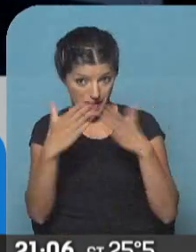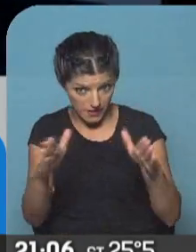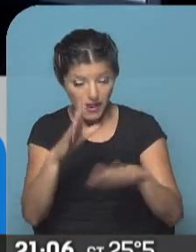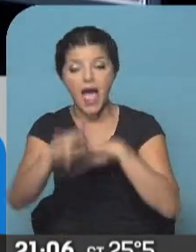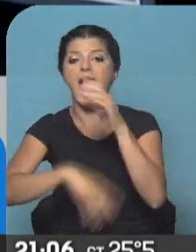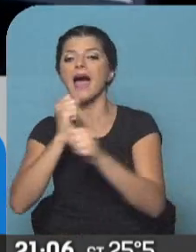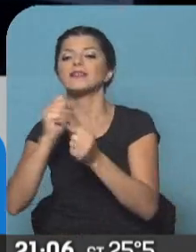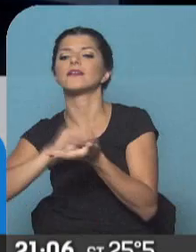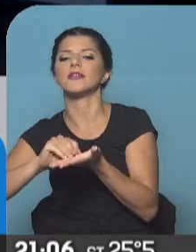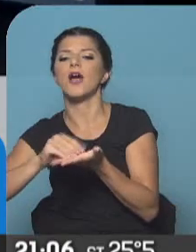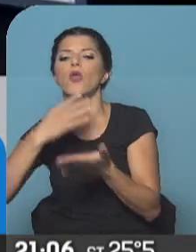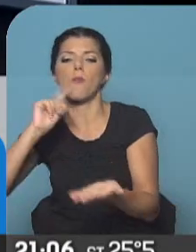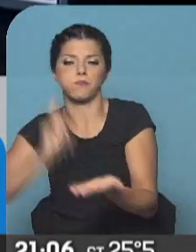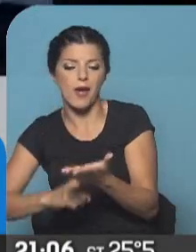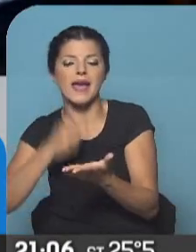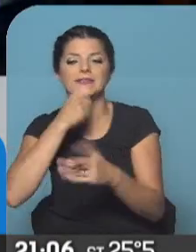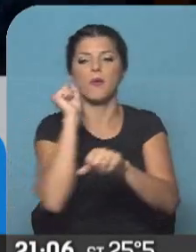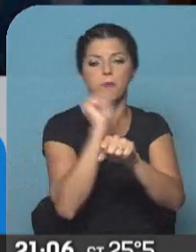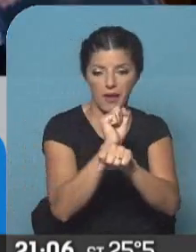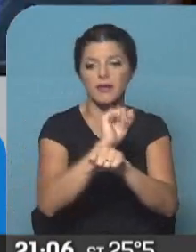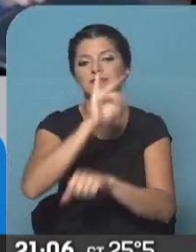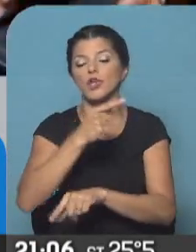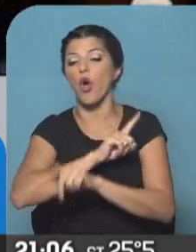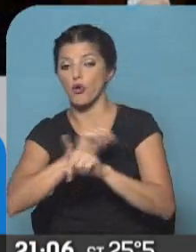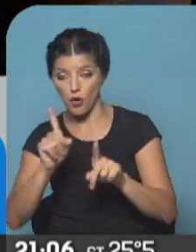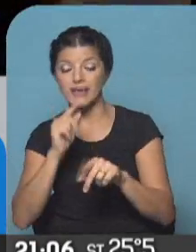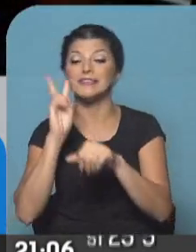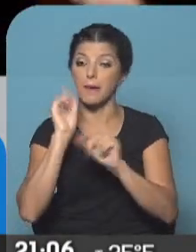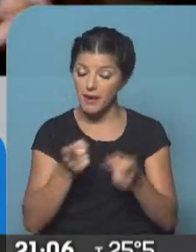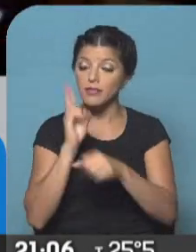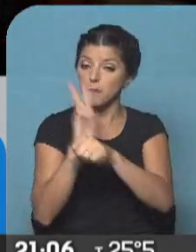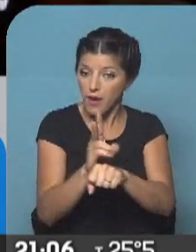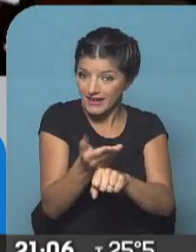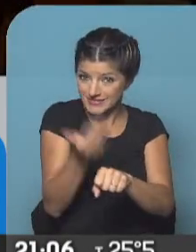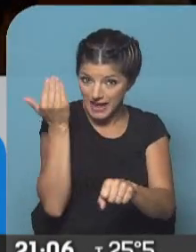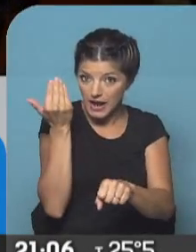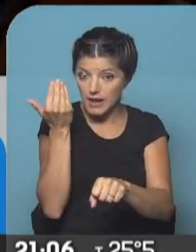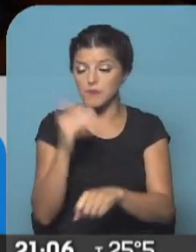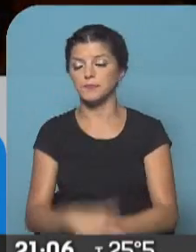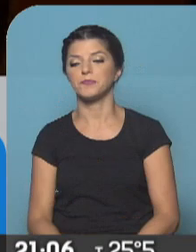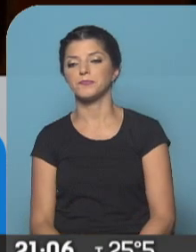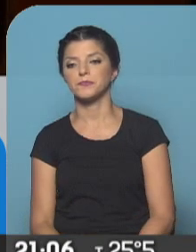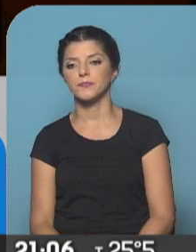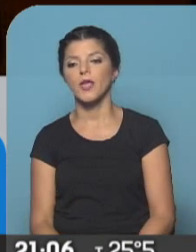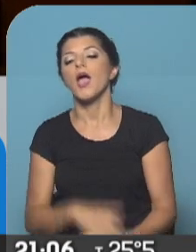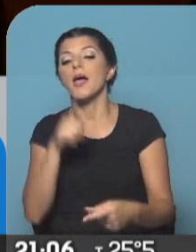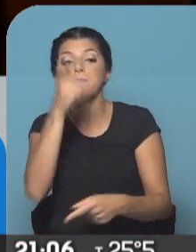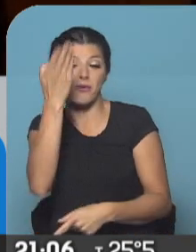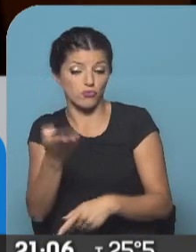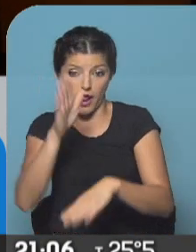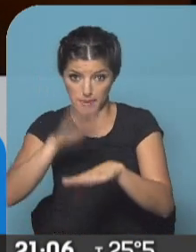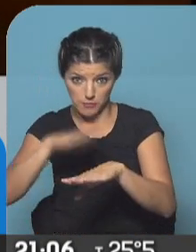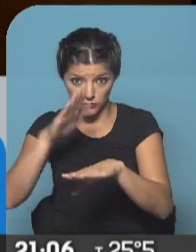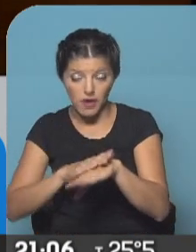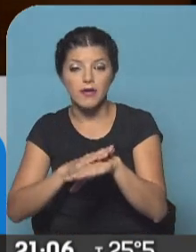con su desafuero. Los jueces avalaron esta decisión que había tenido, como les contaba también hace algunos días, Claudio Bonadío, en cuanto al delito de encubrimiento agravado,